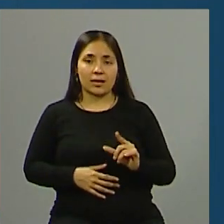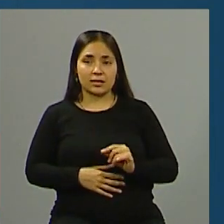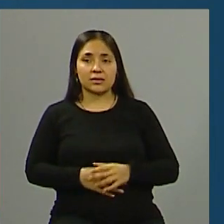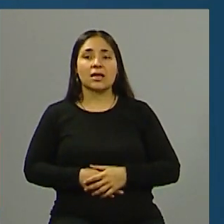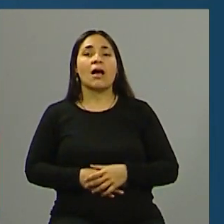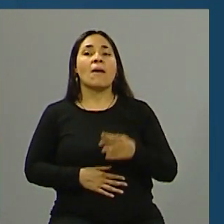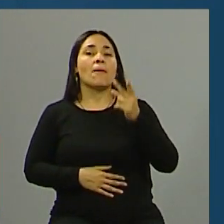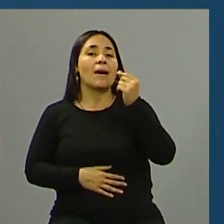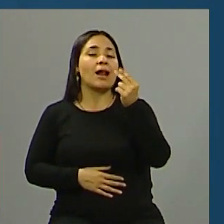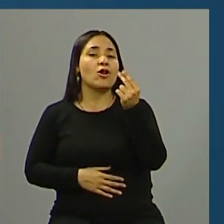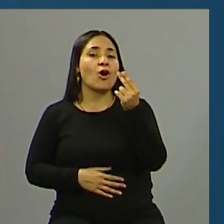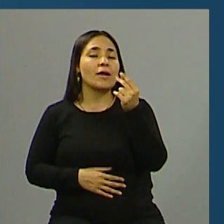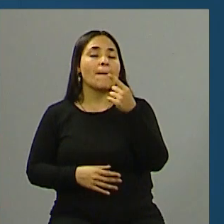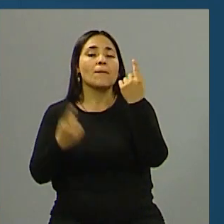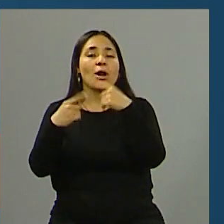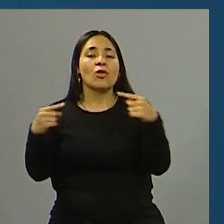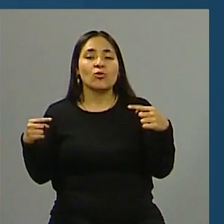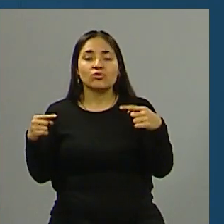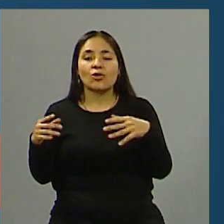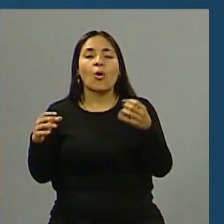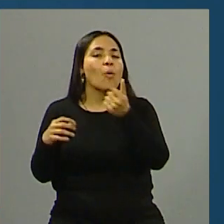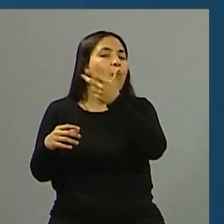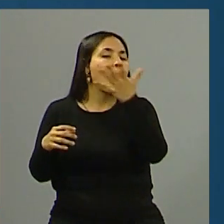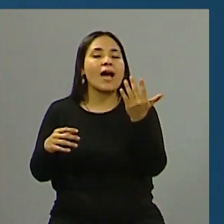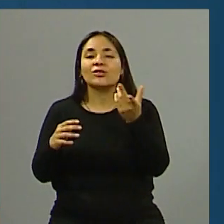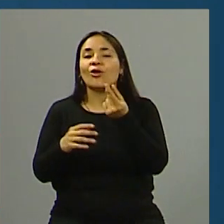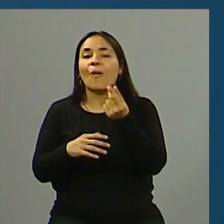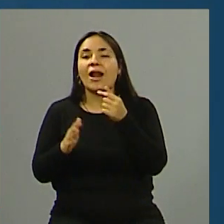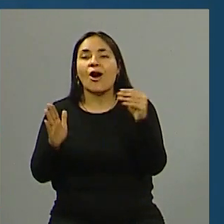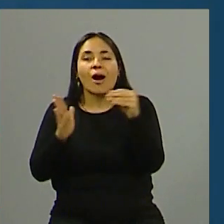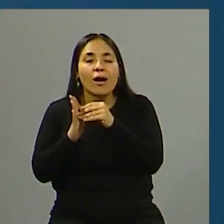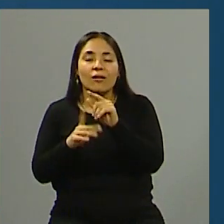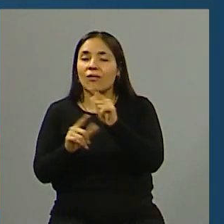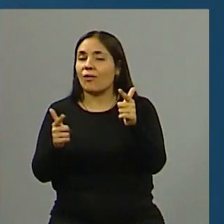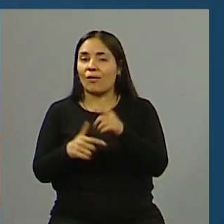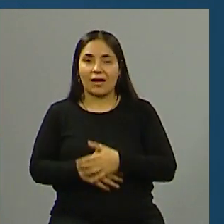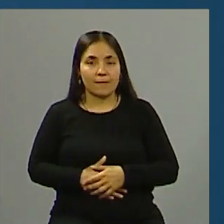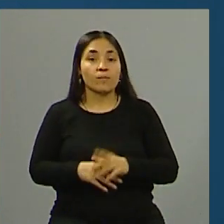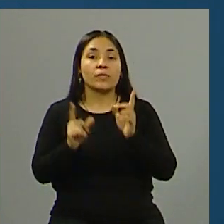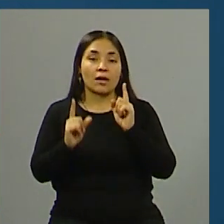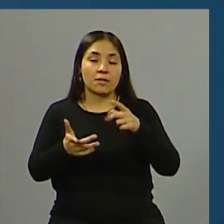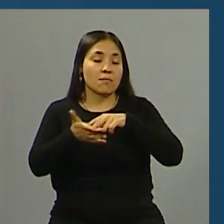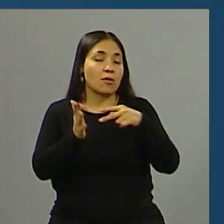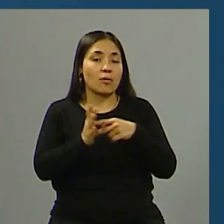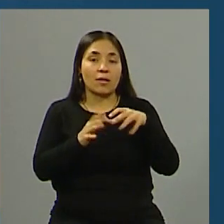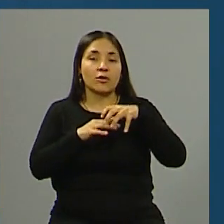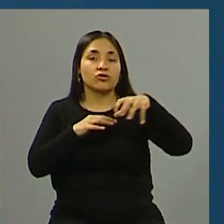de referencia para ciertos productos y donde incluso los insumos para los sectores productivos también están teniendo ese mismo problema,